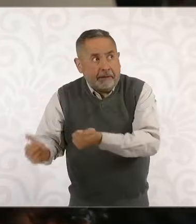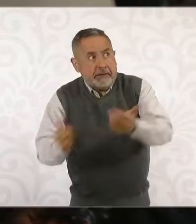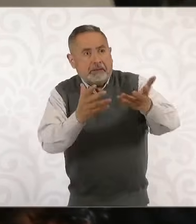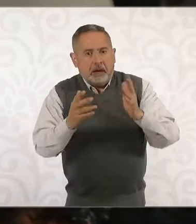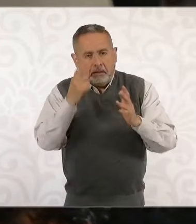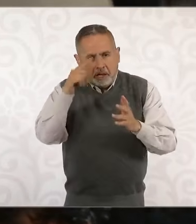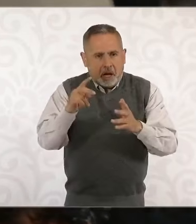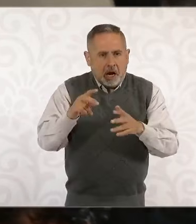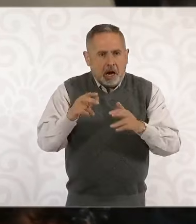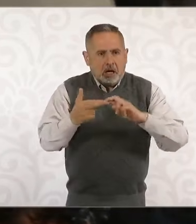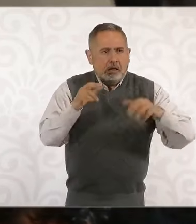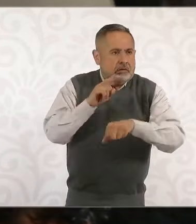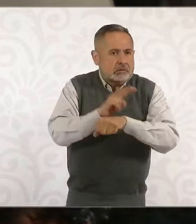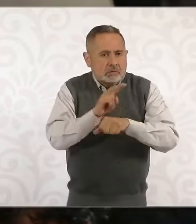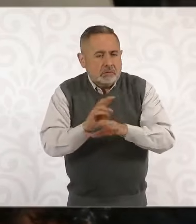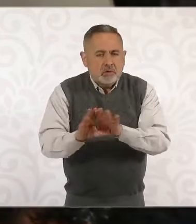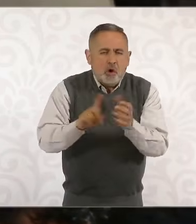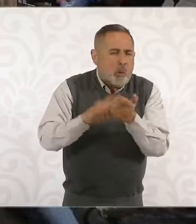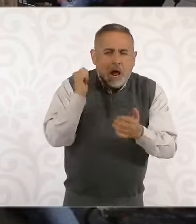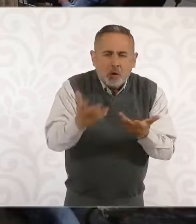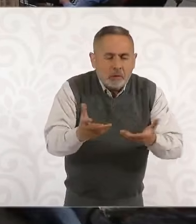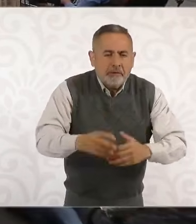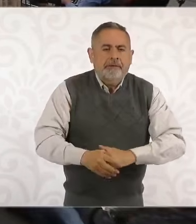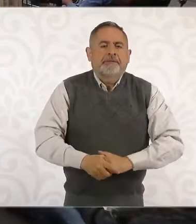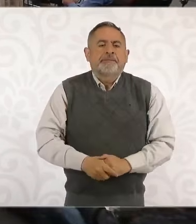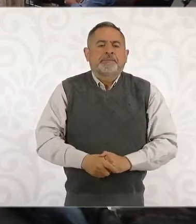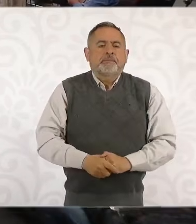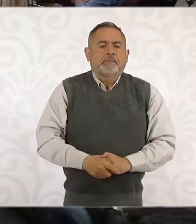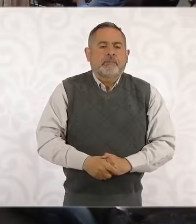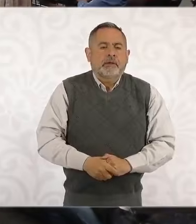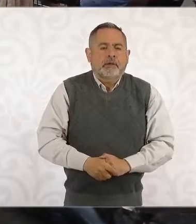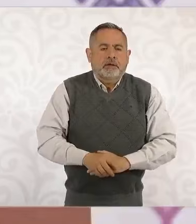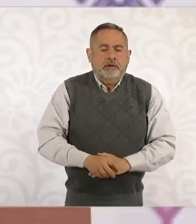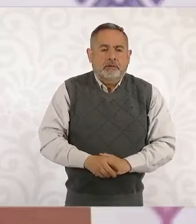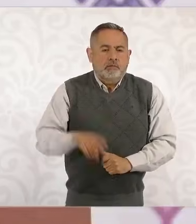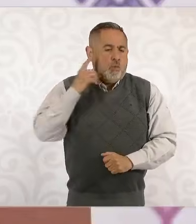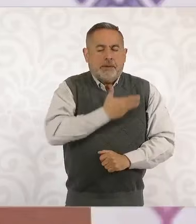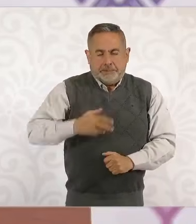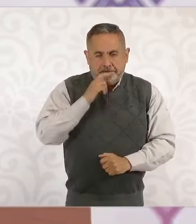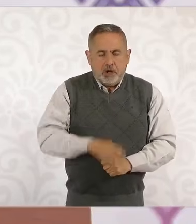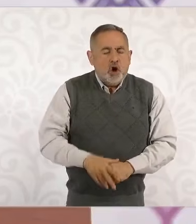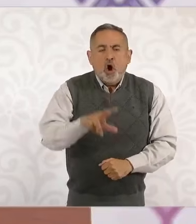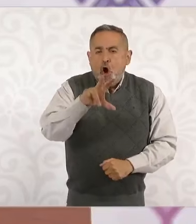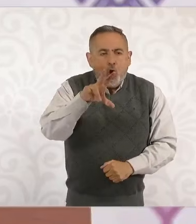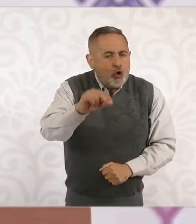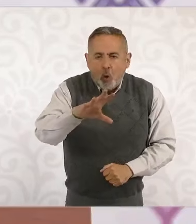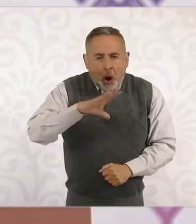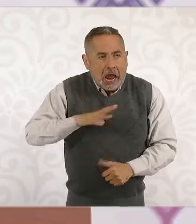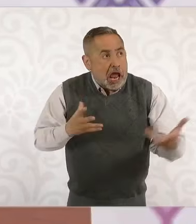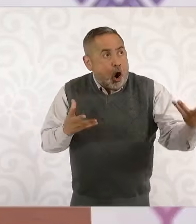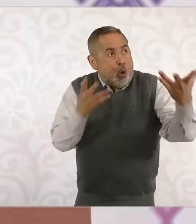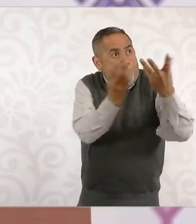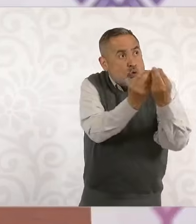las operaciones que se tienen en contra de los delincuentes. No hay operaciones conjuntas en México.